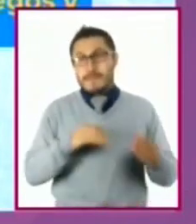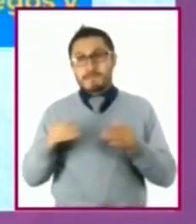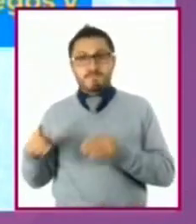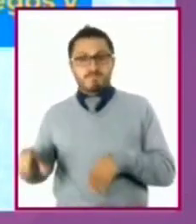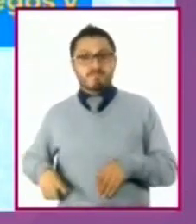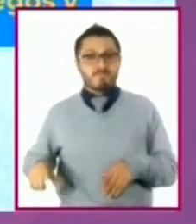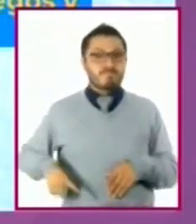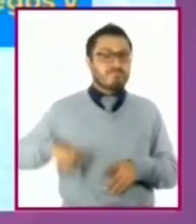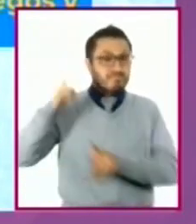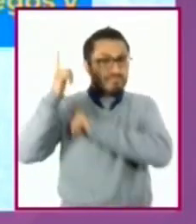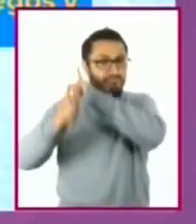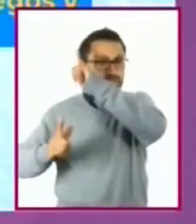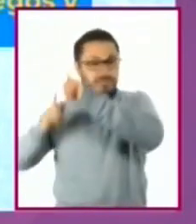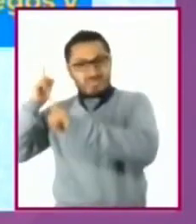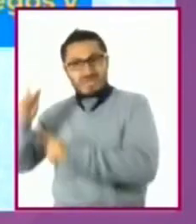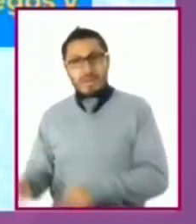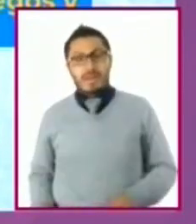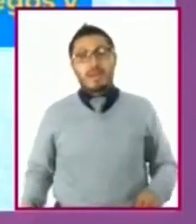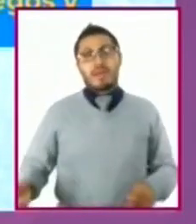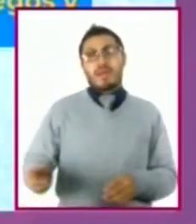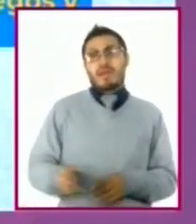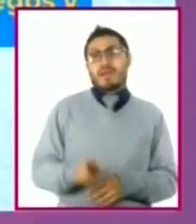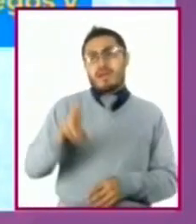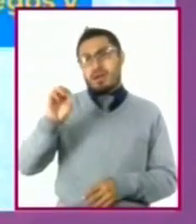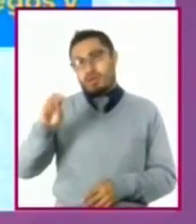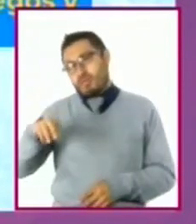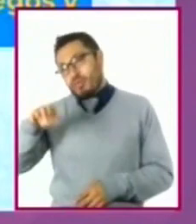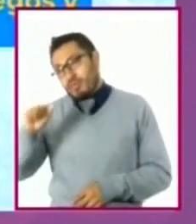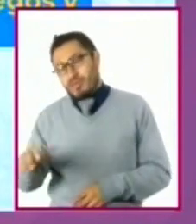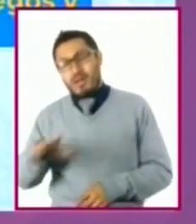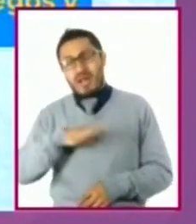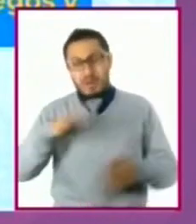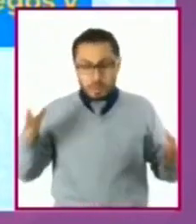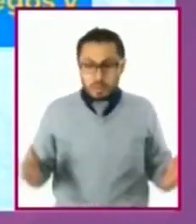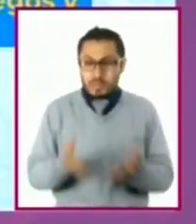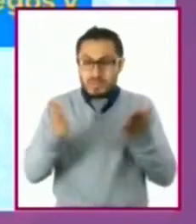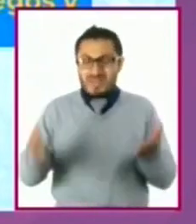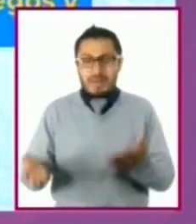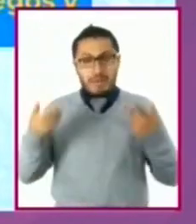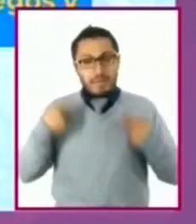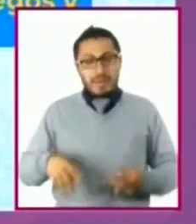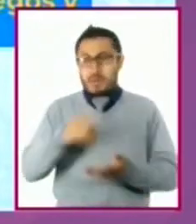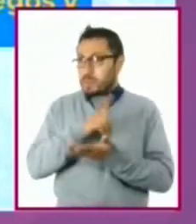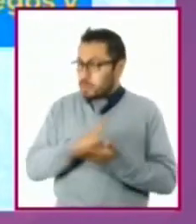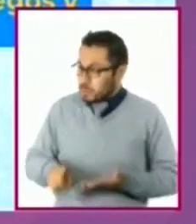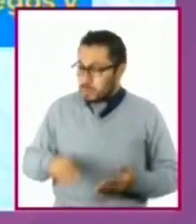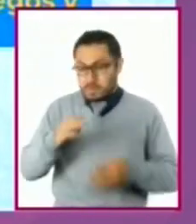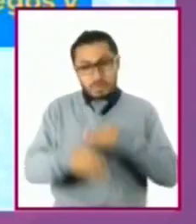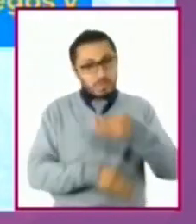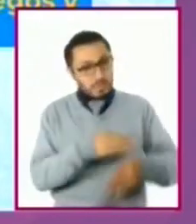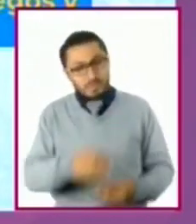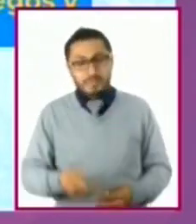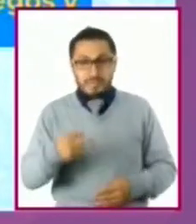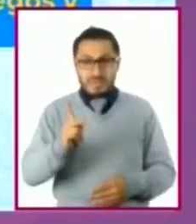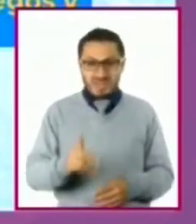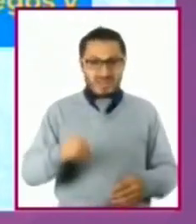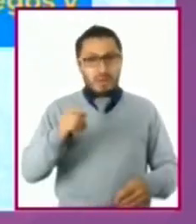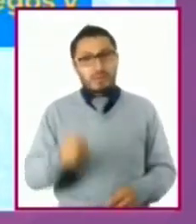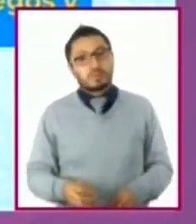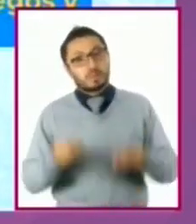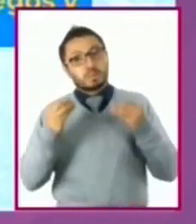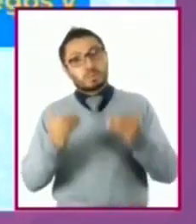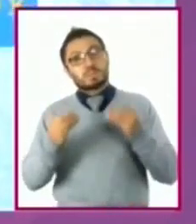democracias griega y romana permitieron que más personas pudieran tener derechos. Sin embargo, la mayoría seguían